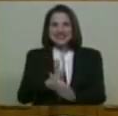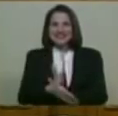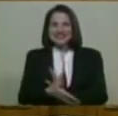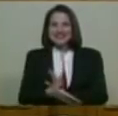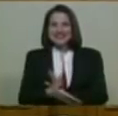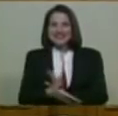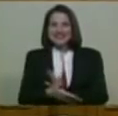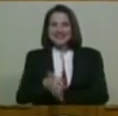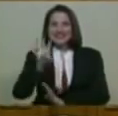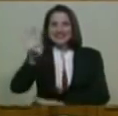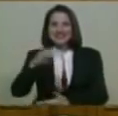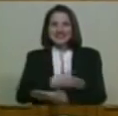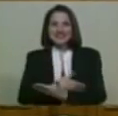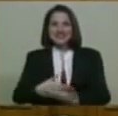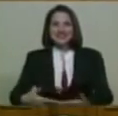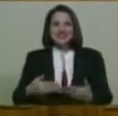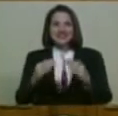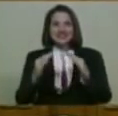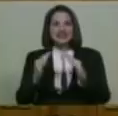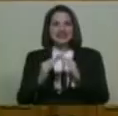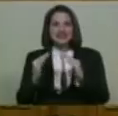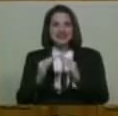a 4 millones de hogares,